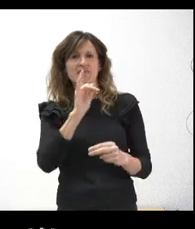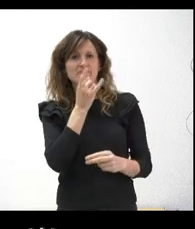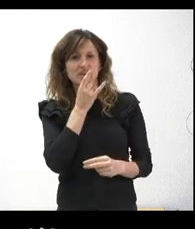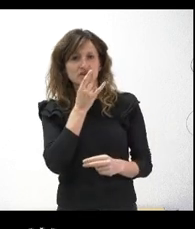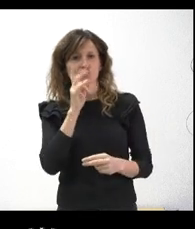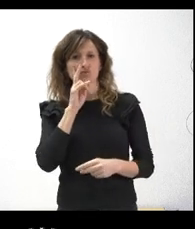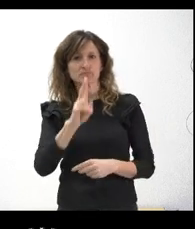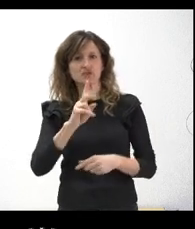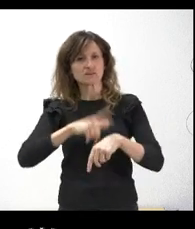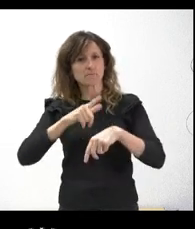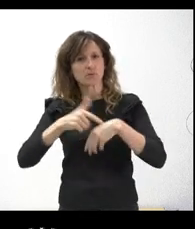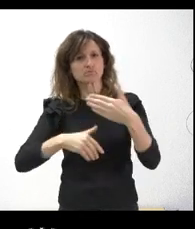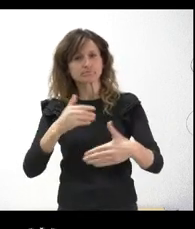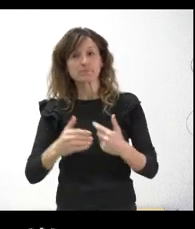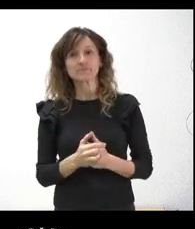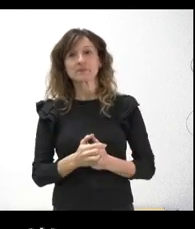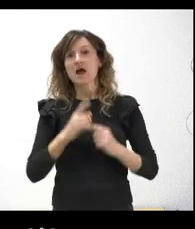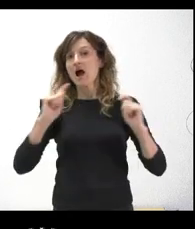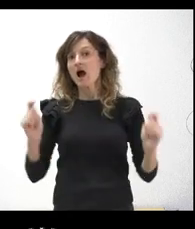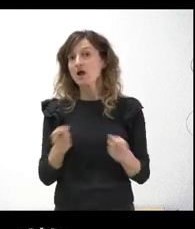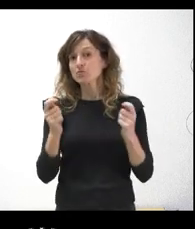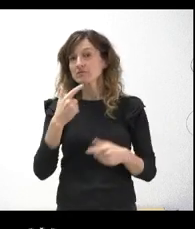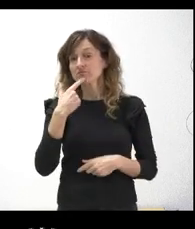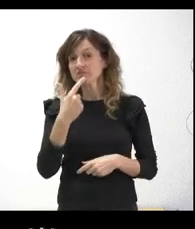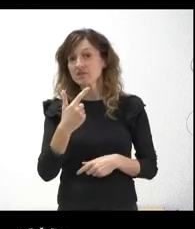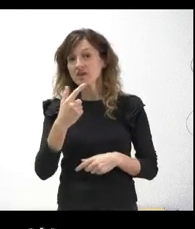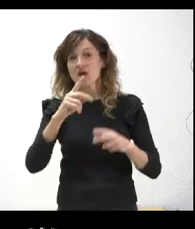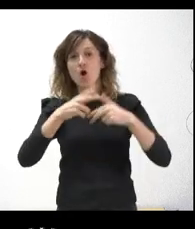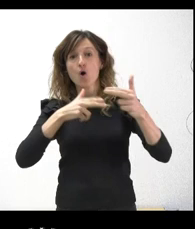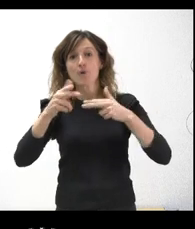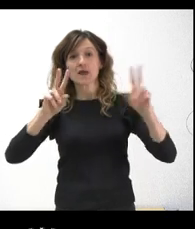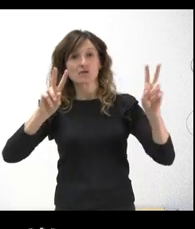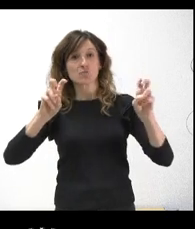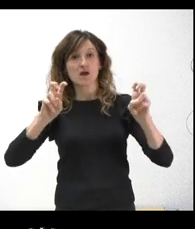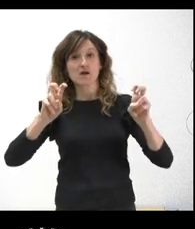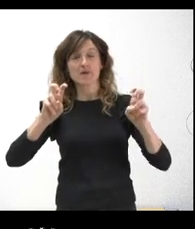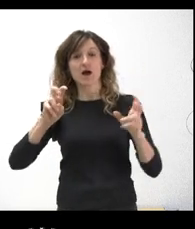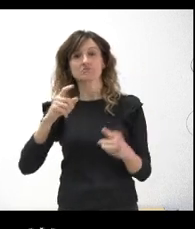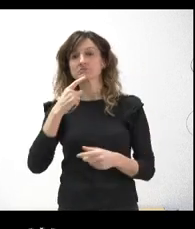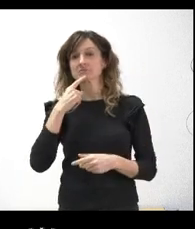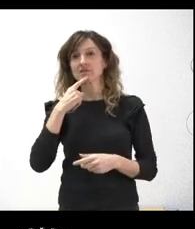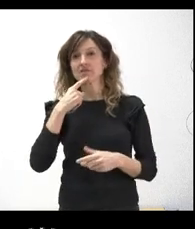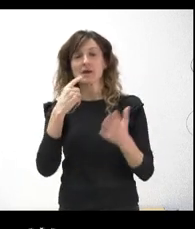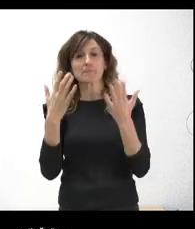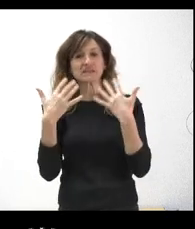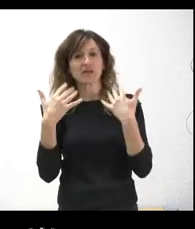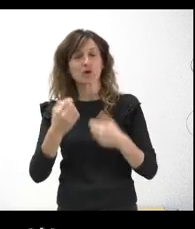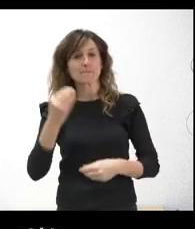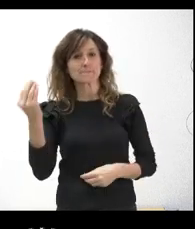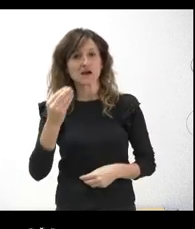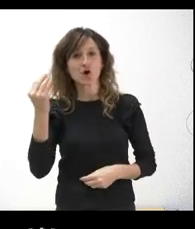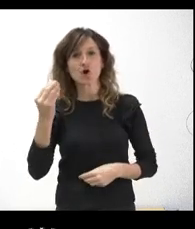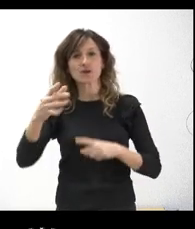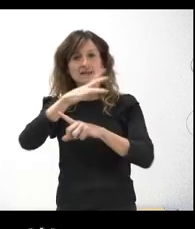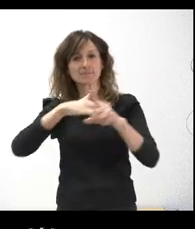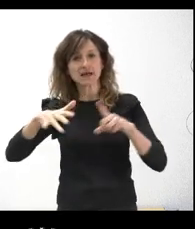viendo con el paso del tiempo anuncian ahora unas nuevas obras unaen mejor ventilación unas condiciones climáticas